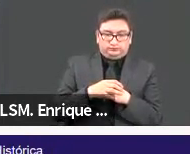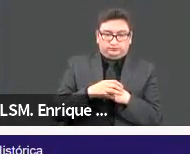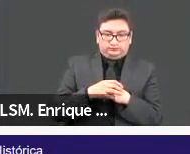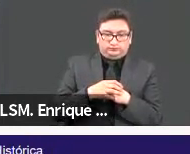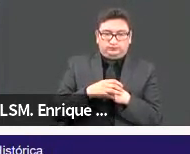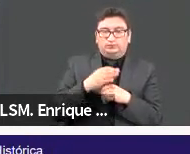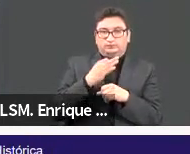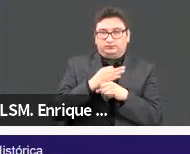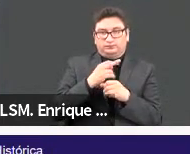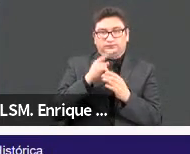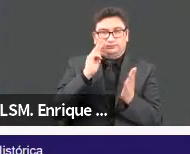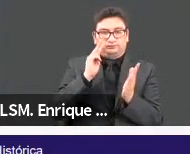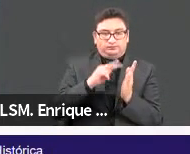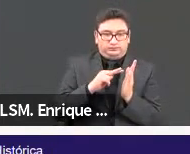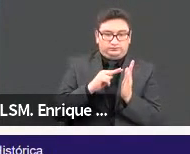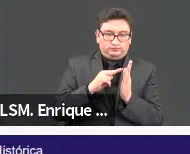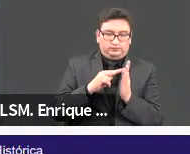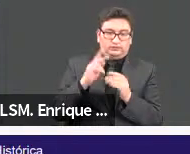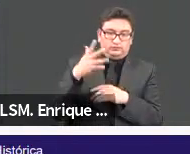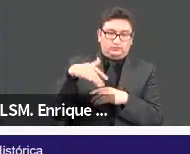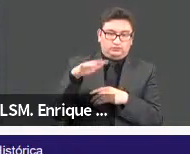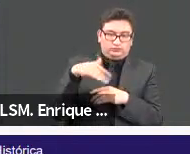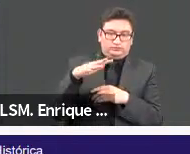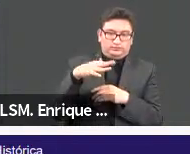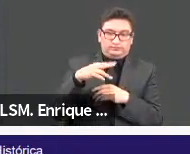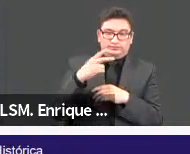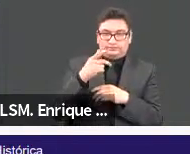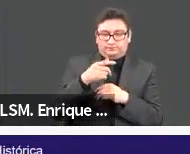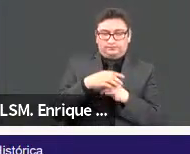a remitirnos a nuestra búsqueda